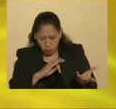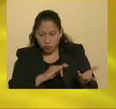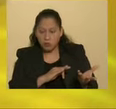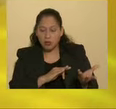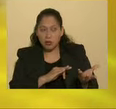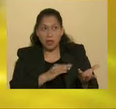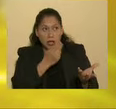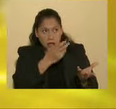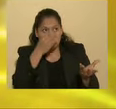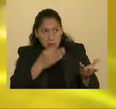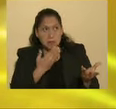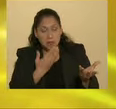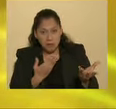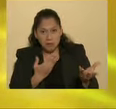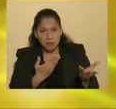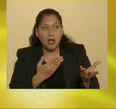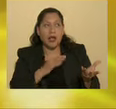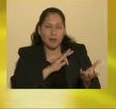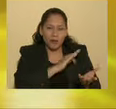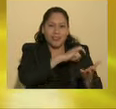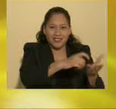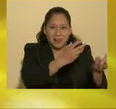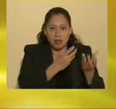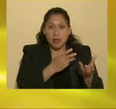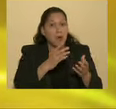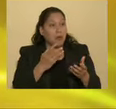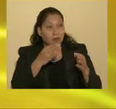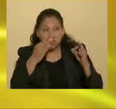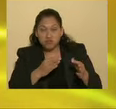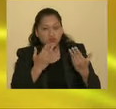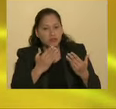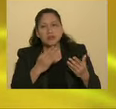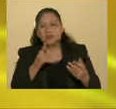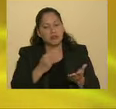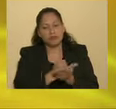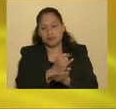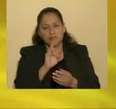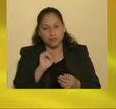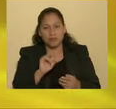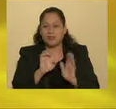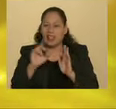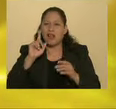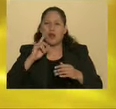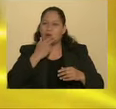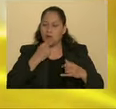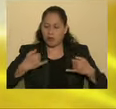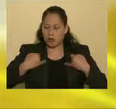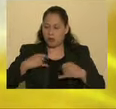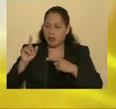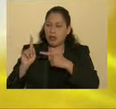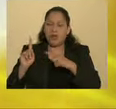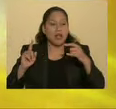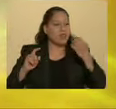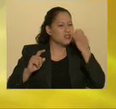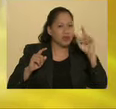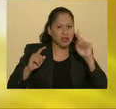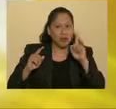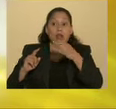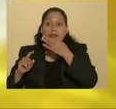lo correcto. Hablemos de un adolescente. Un adolescente no desea ir a la escuela y desea ir a la fiesta.